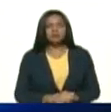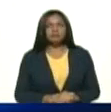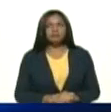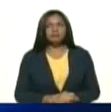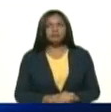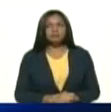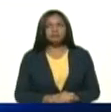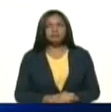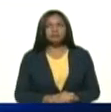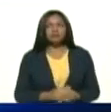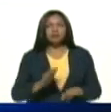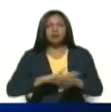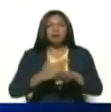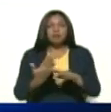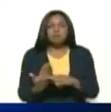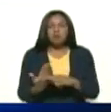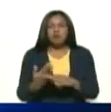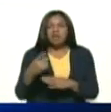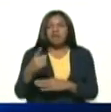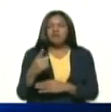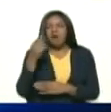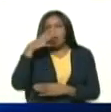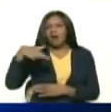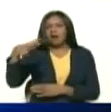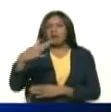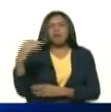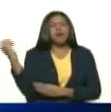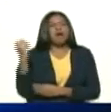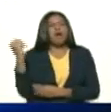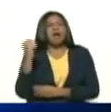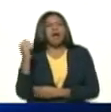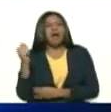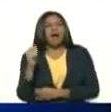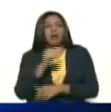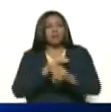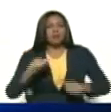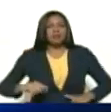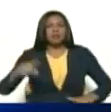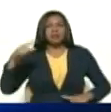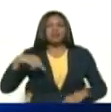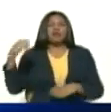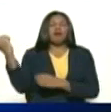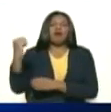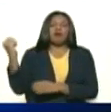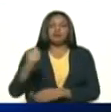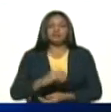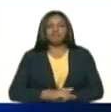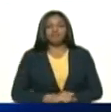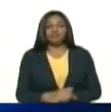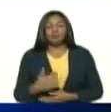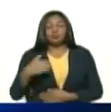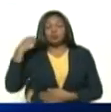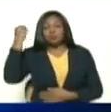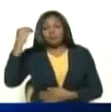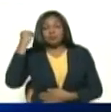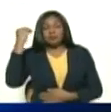porque subestimaban al pueblo, subestimaban a los militares de Venezuela. Y yo creo que